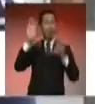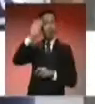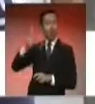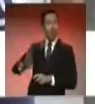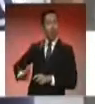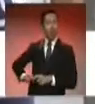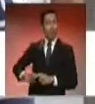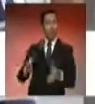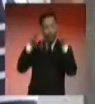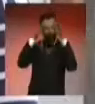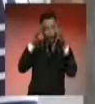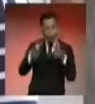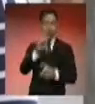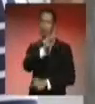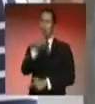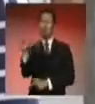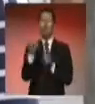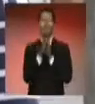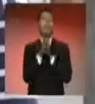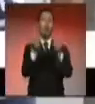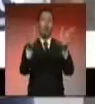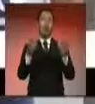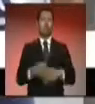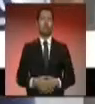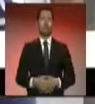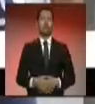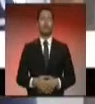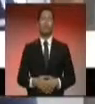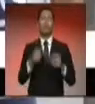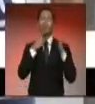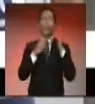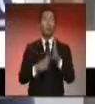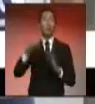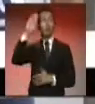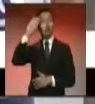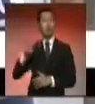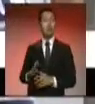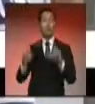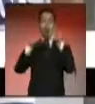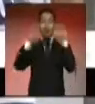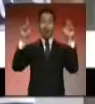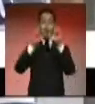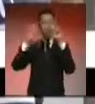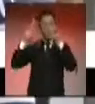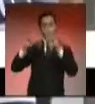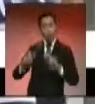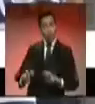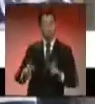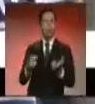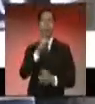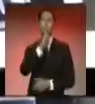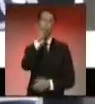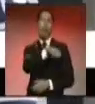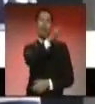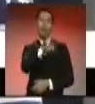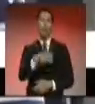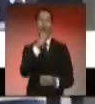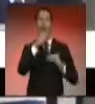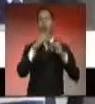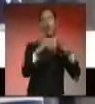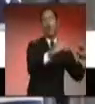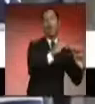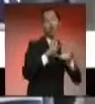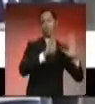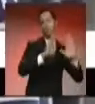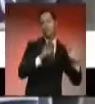de ese caso hay una prohibición expresa. Toda vez que esa investigación todavía está en investigación, por lo tanto,